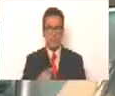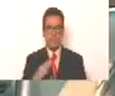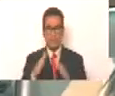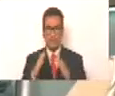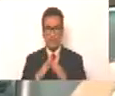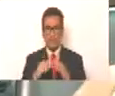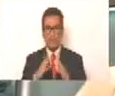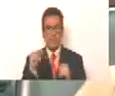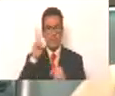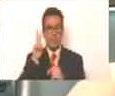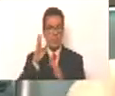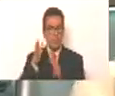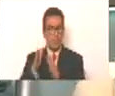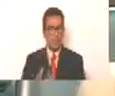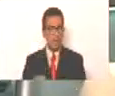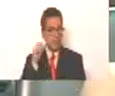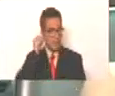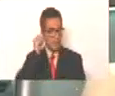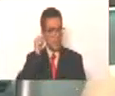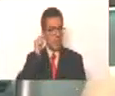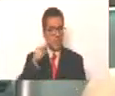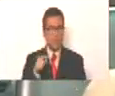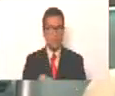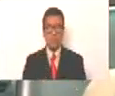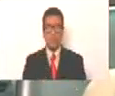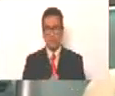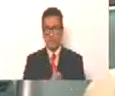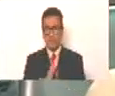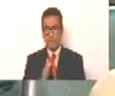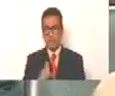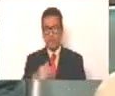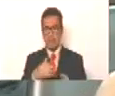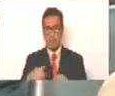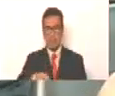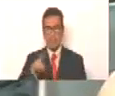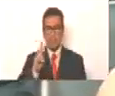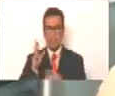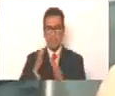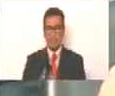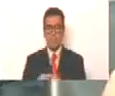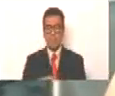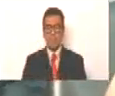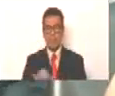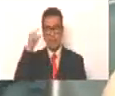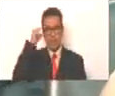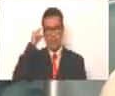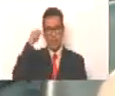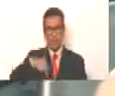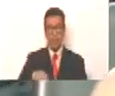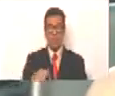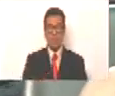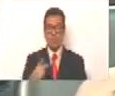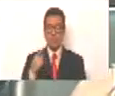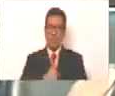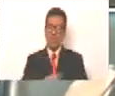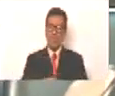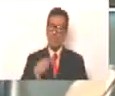venezolanas aguerridas que siguen en pie de lucha por Venezuela. Obviamente desde tiempos remotos las